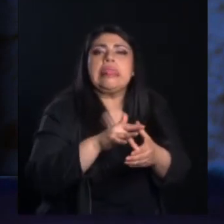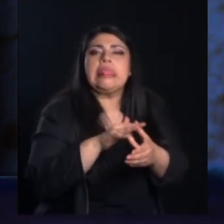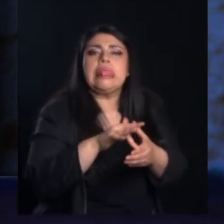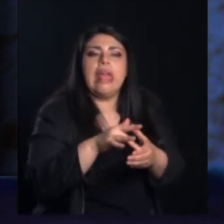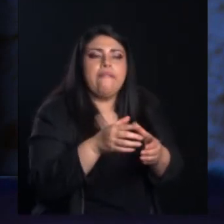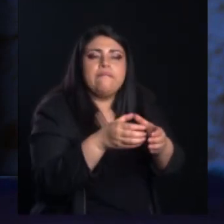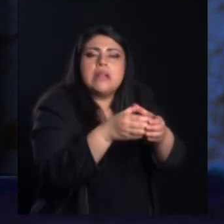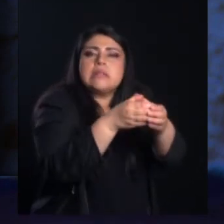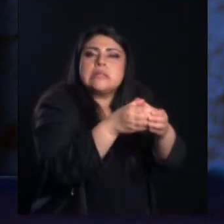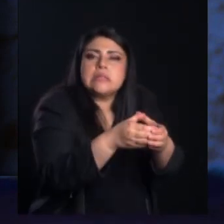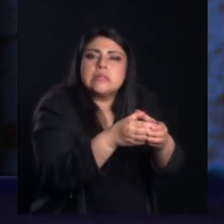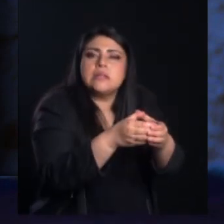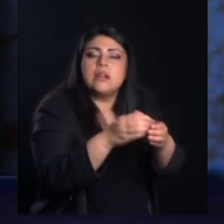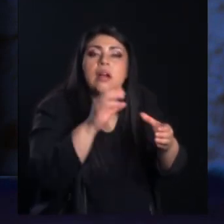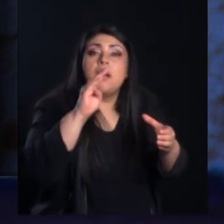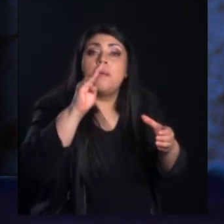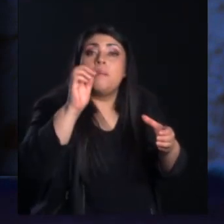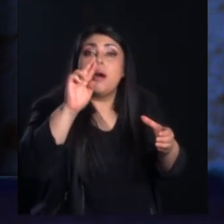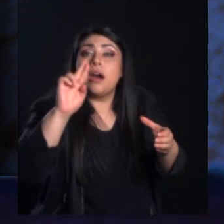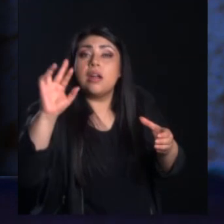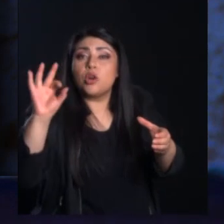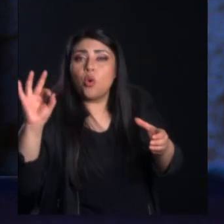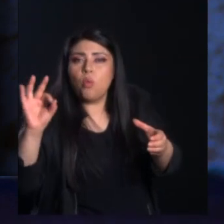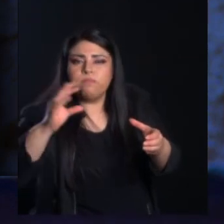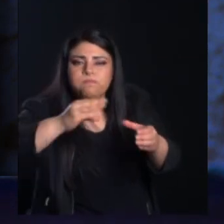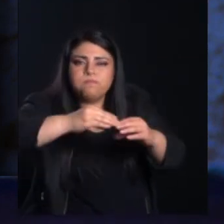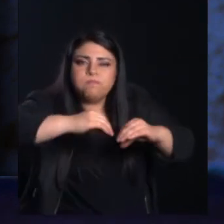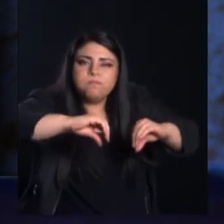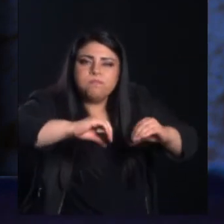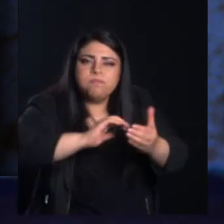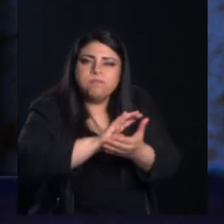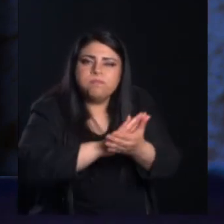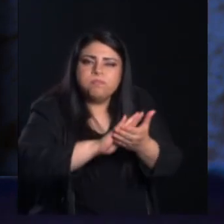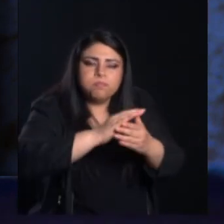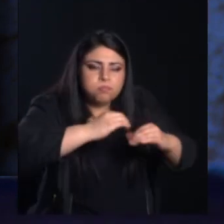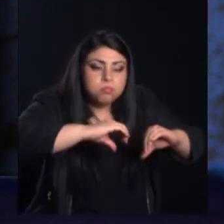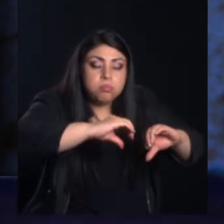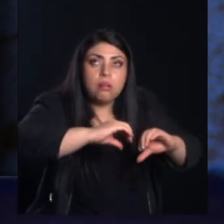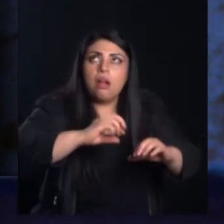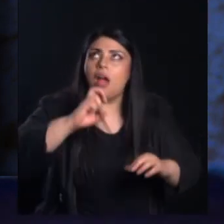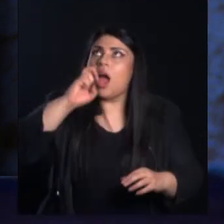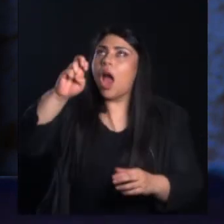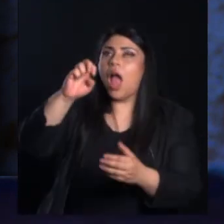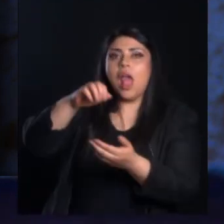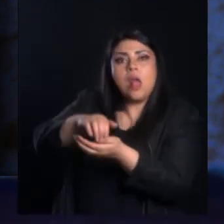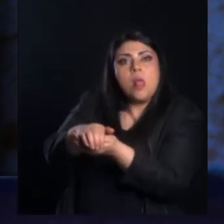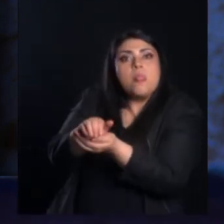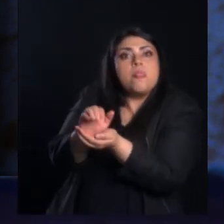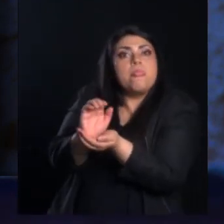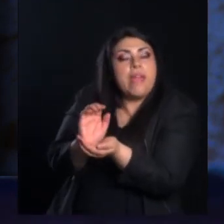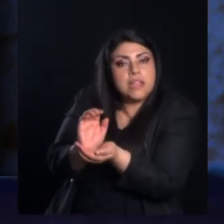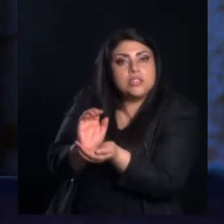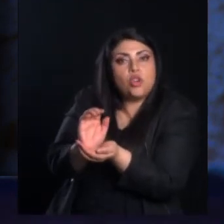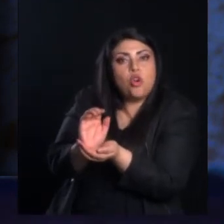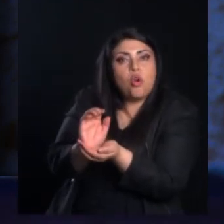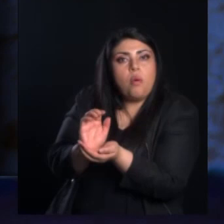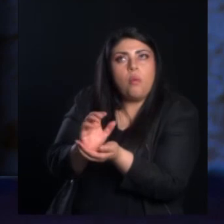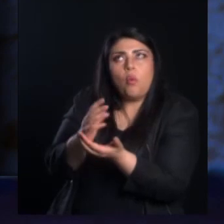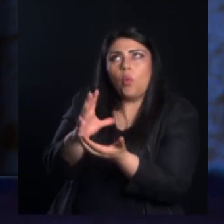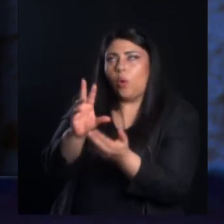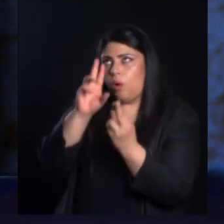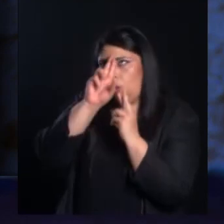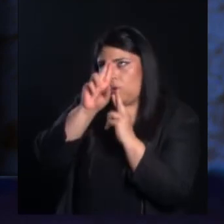esto esto que estamos hablando es un tesoro hay que cuidarlo hay que honrarlo hay que valorarlo